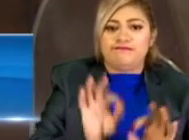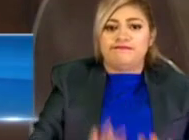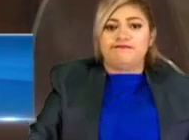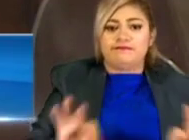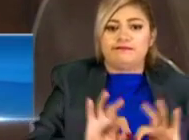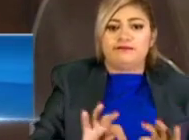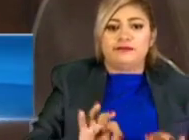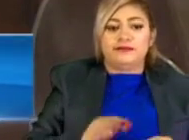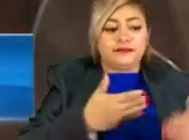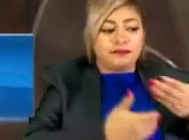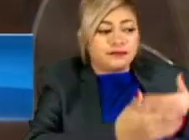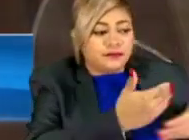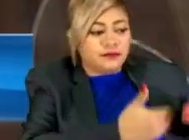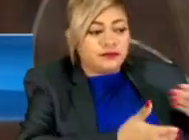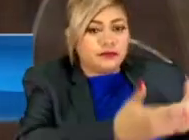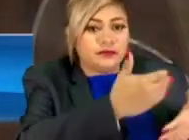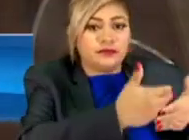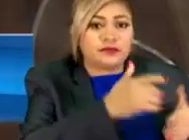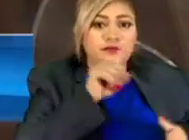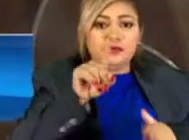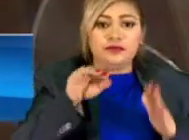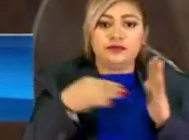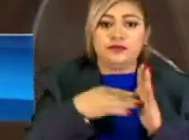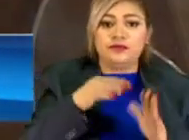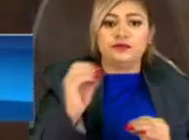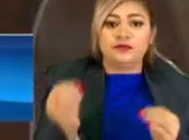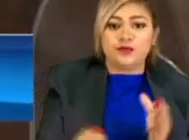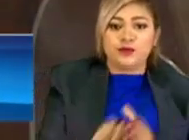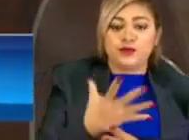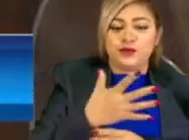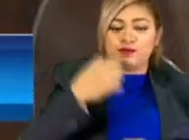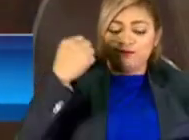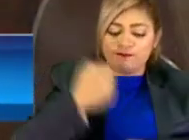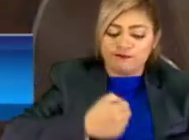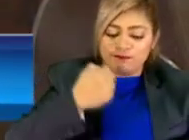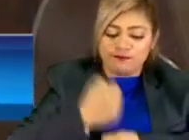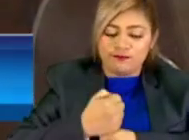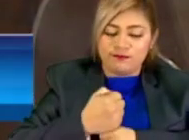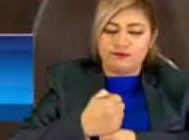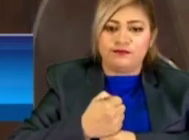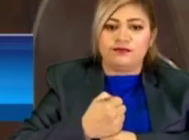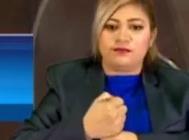construcción 1.000 nuevos empleos directos.